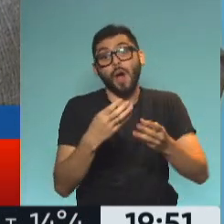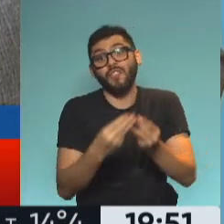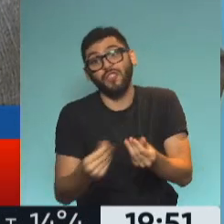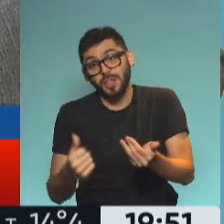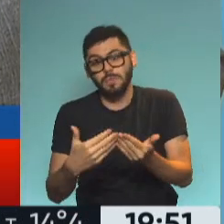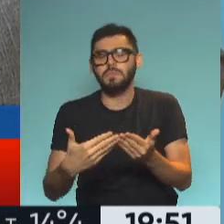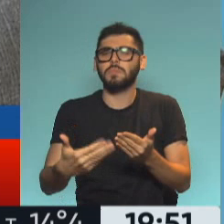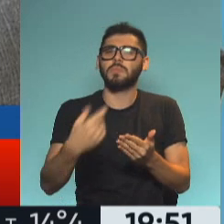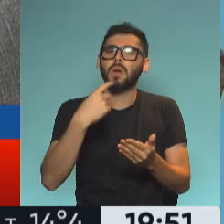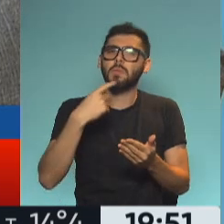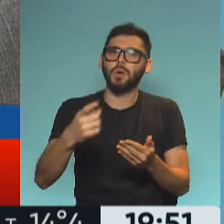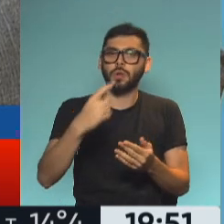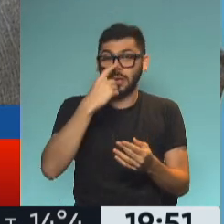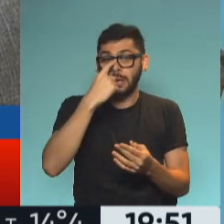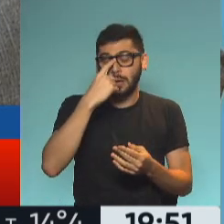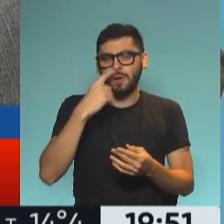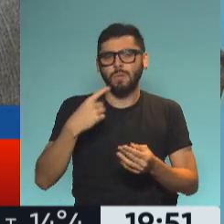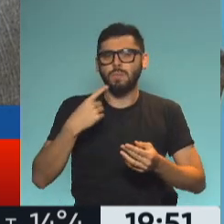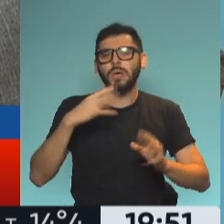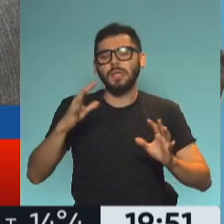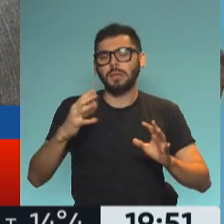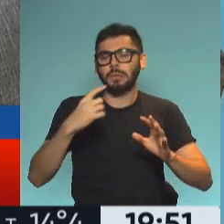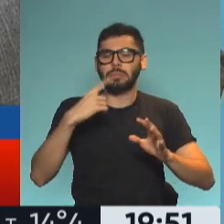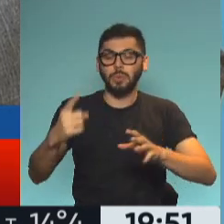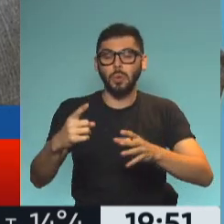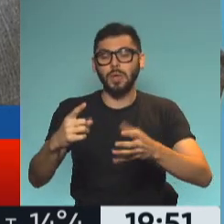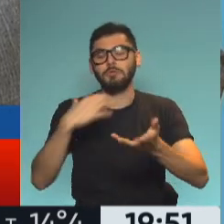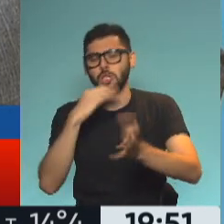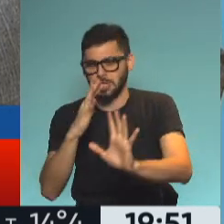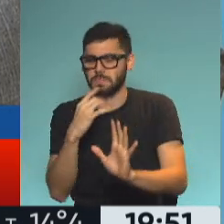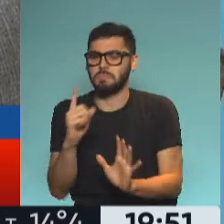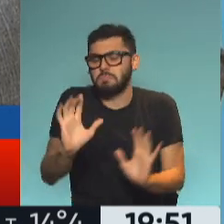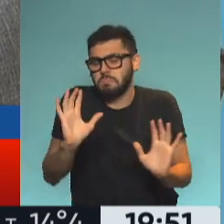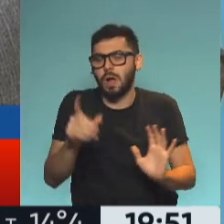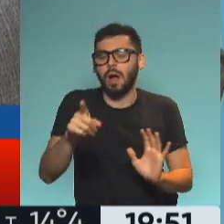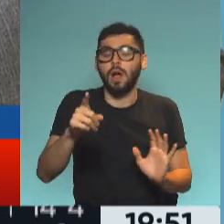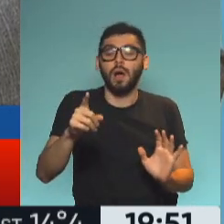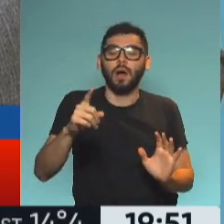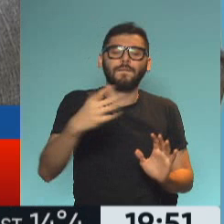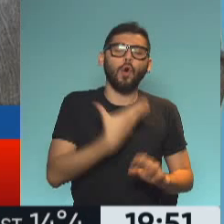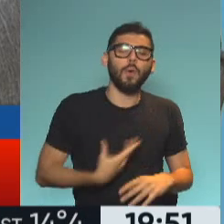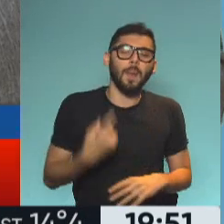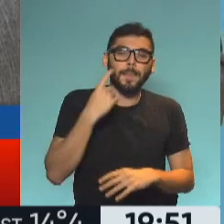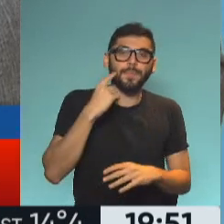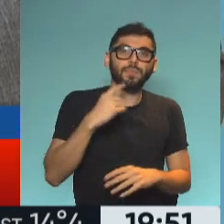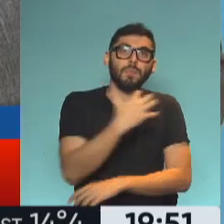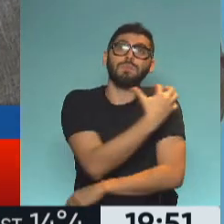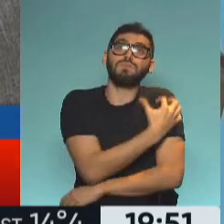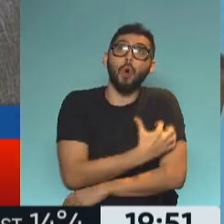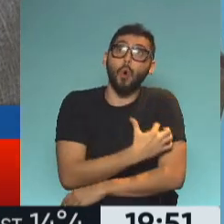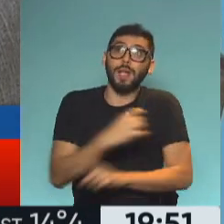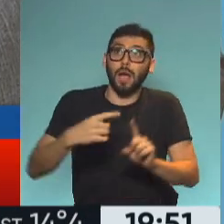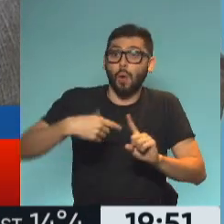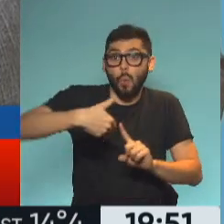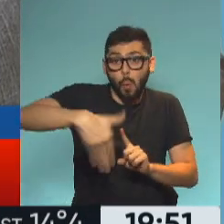tal vez lo estoy empujando a algo aventurado, pero ¿el gobierno espera que el próximo número de pobreza siga